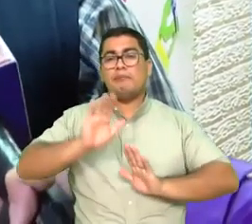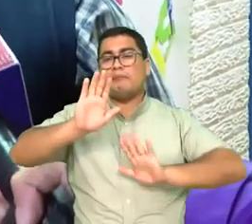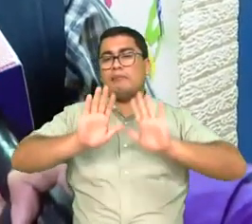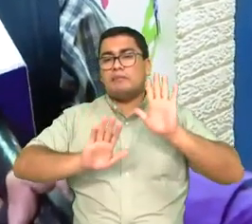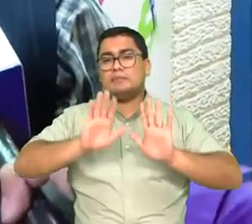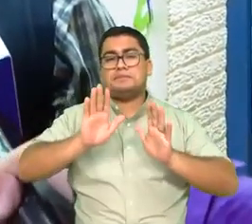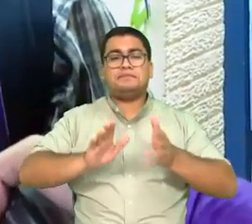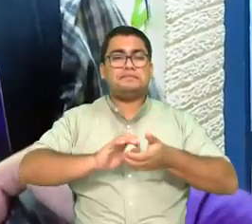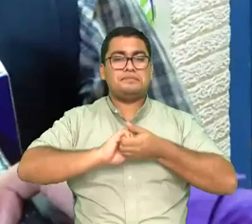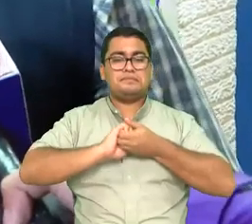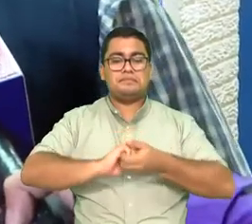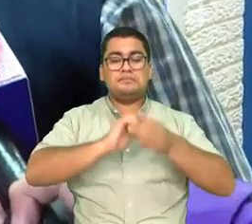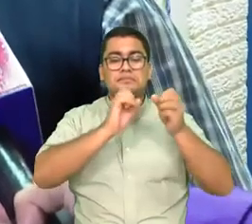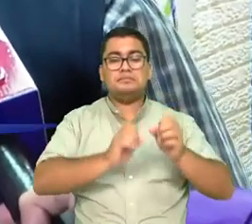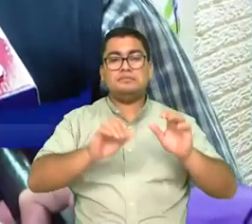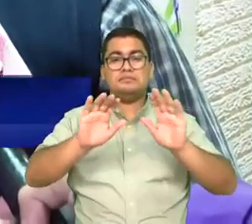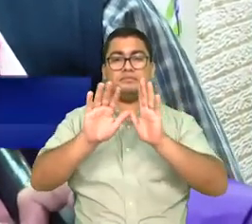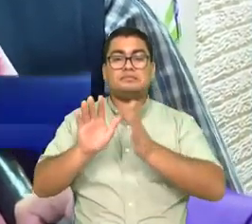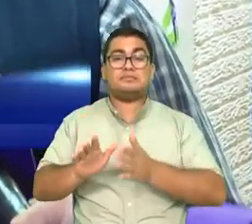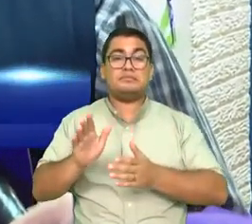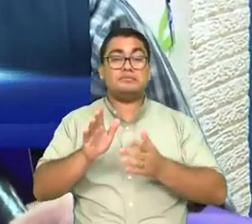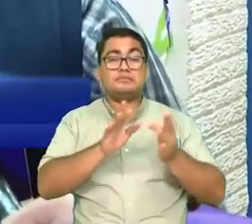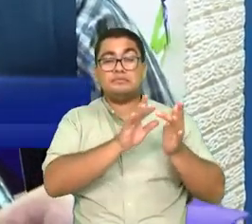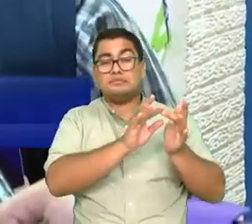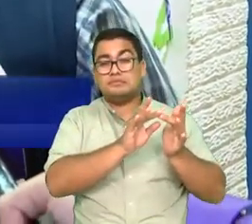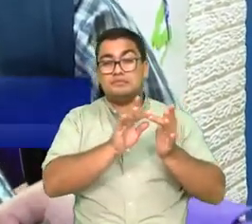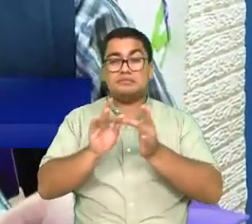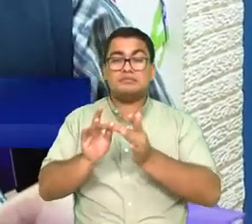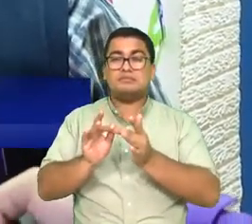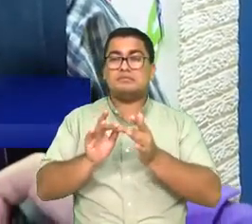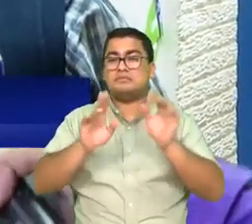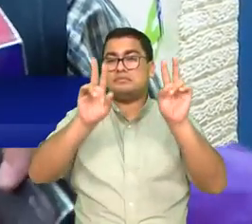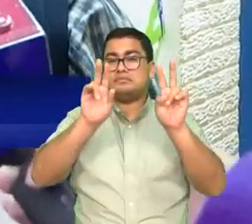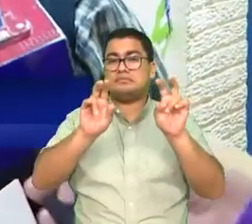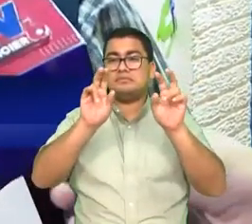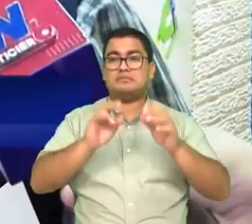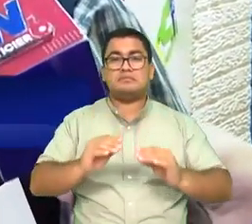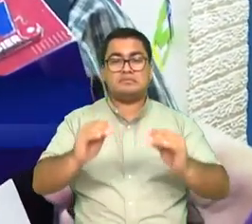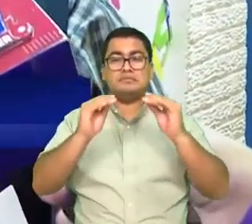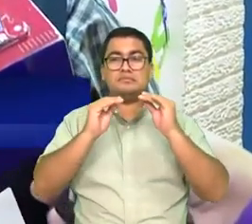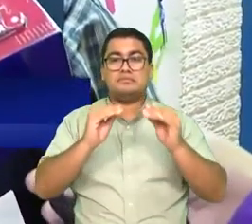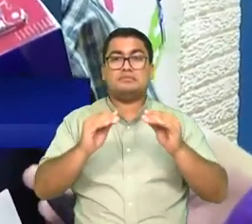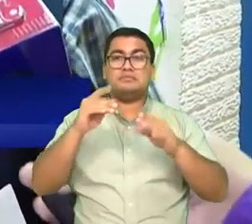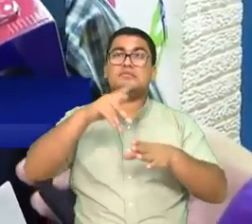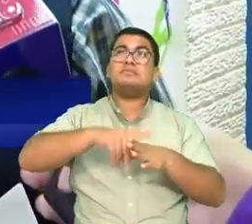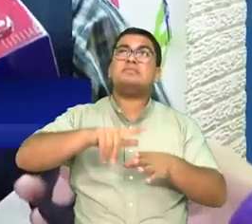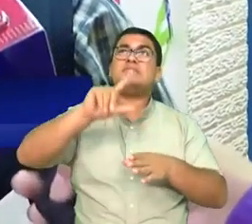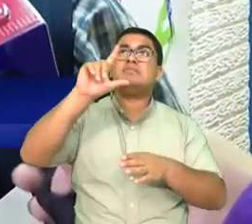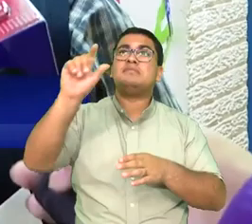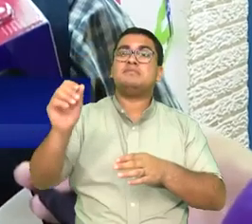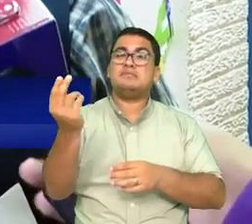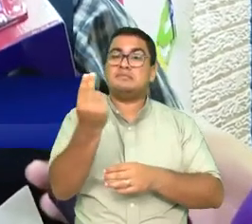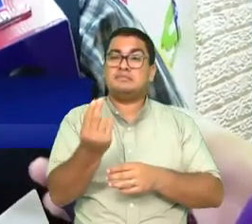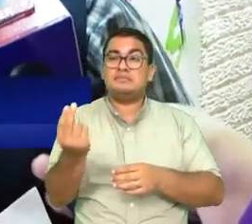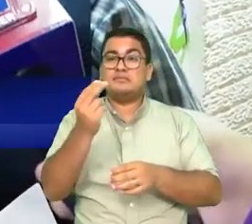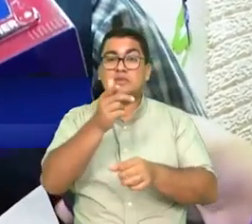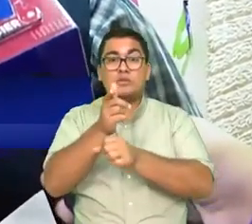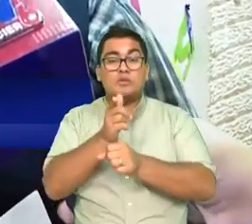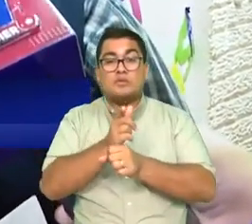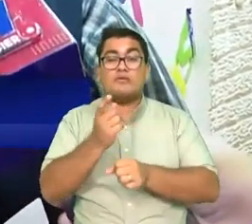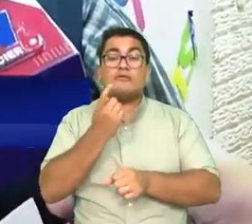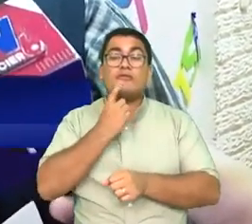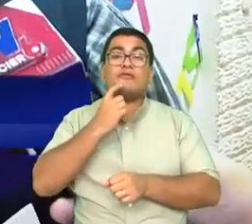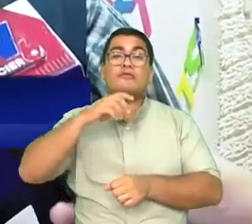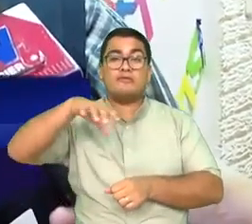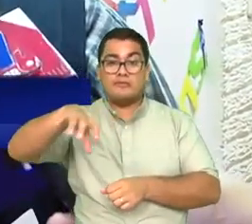Participan compañeros especialistas que tienen que ver con el tema de educación a distancia y hacen uso de estos medios de Finlandia,